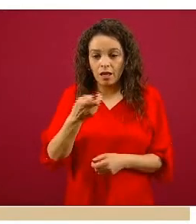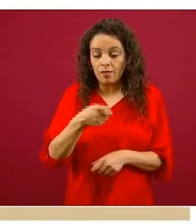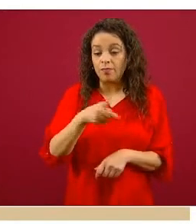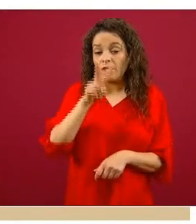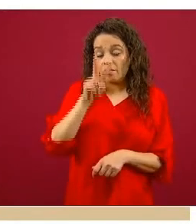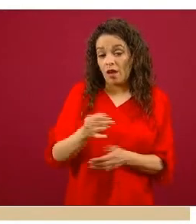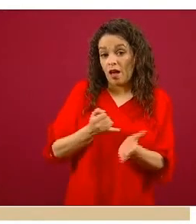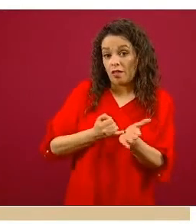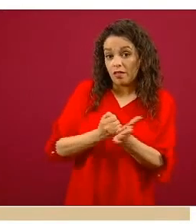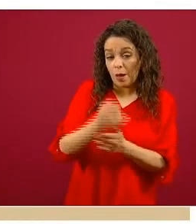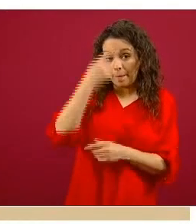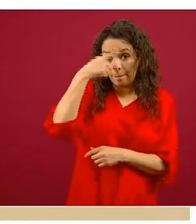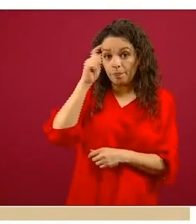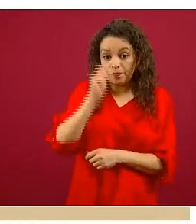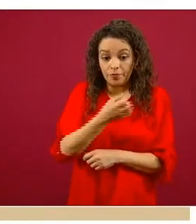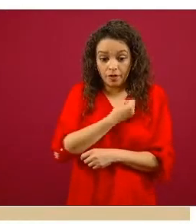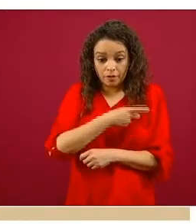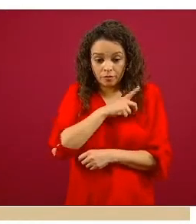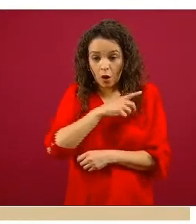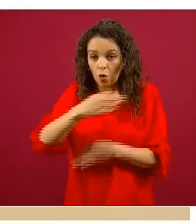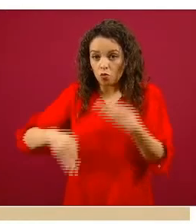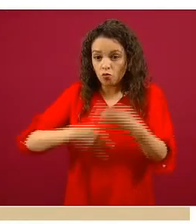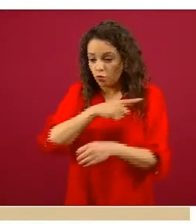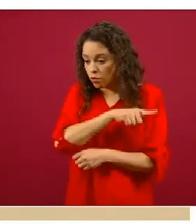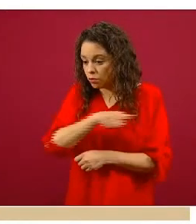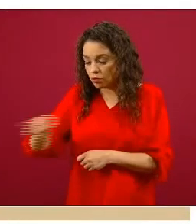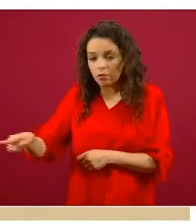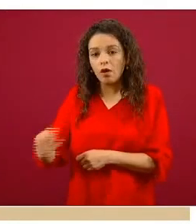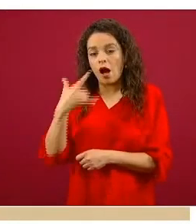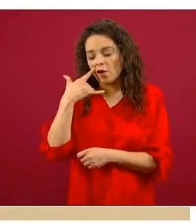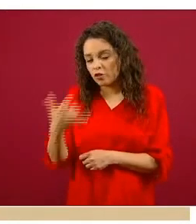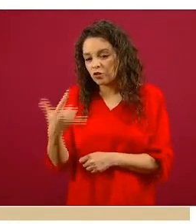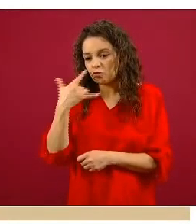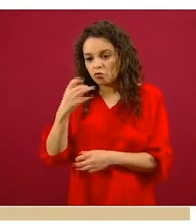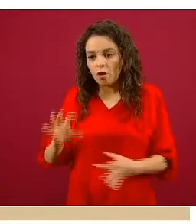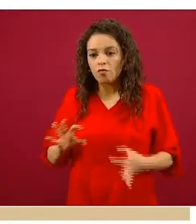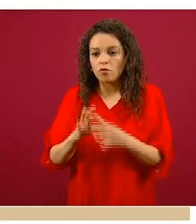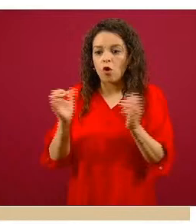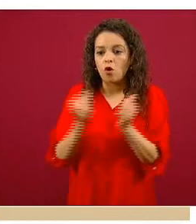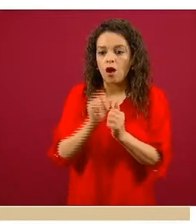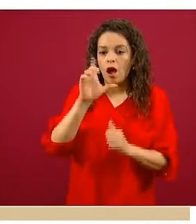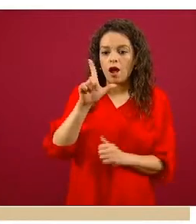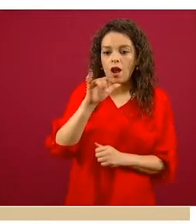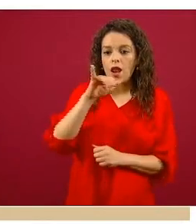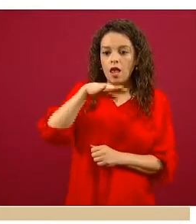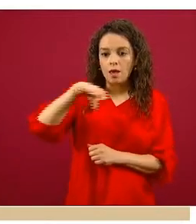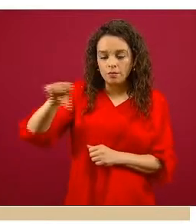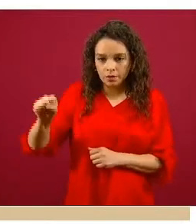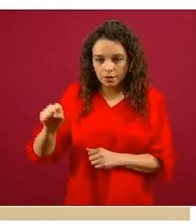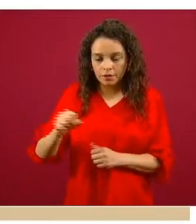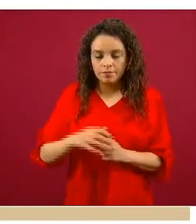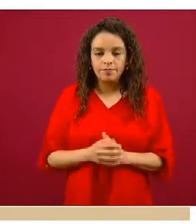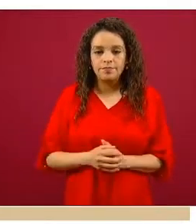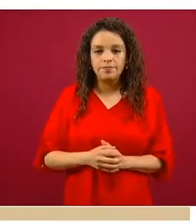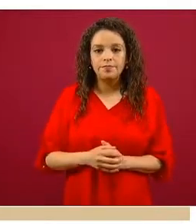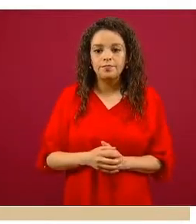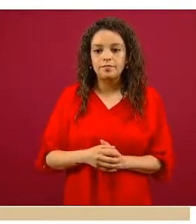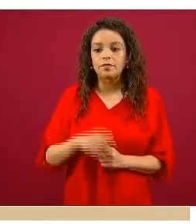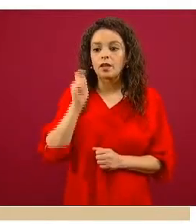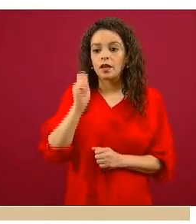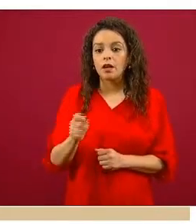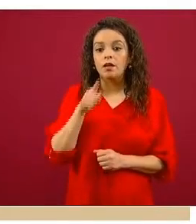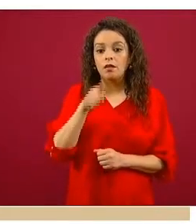decisiones saludables. Ustedes han visto aquí el esfuerzo que hemos hecho con CLIMS, ambientes saludables y trabajos seguros. Ahí también entró